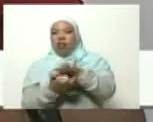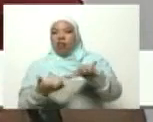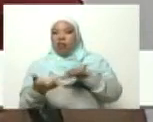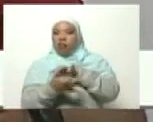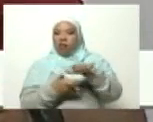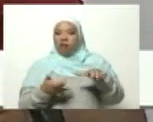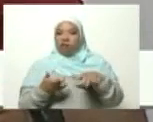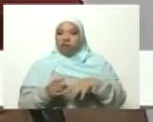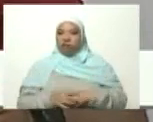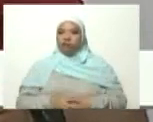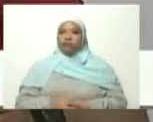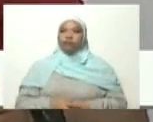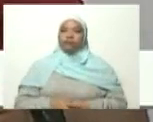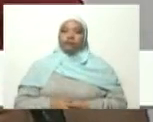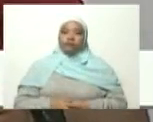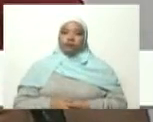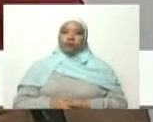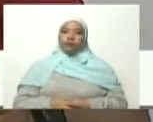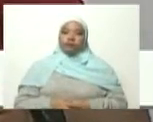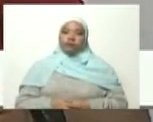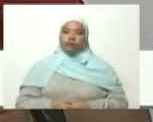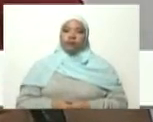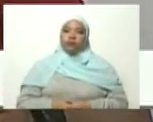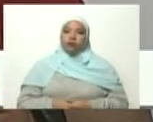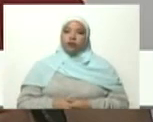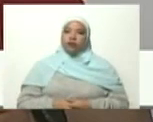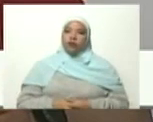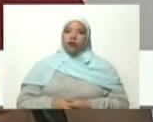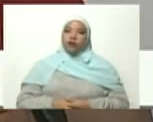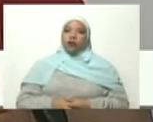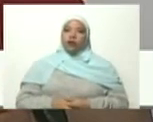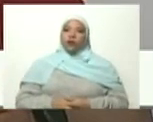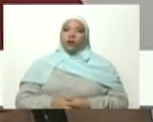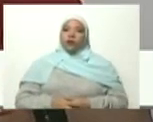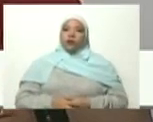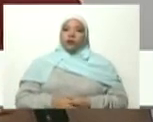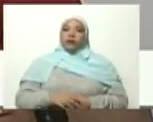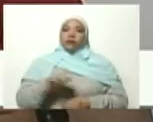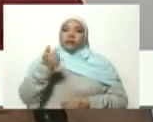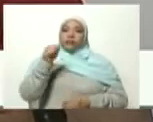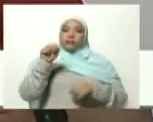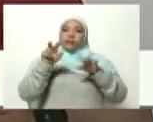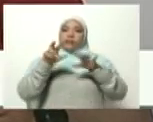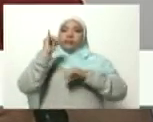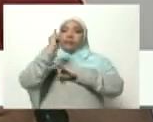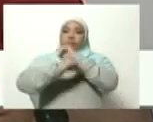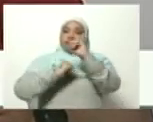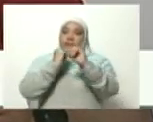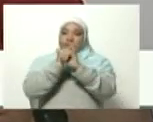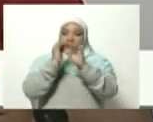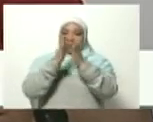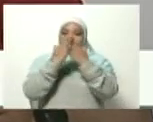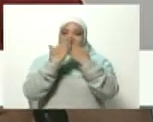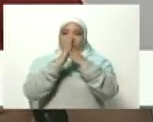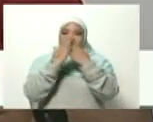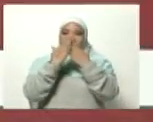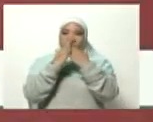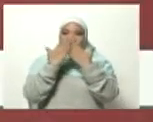Se inauguró también la 18ª Feria Internacional del Libro aquí en